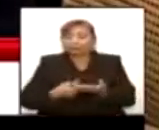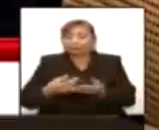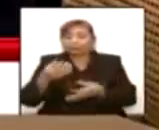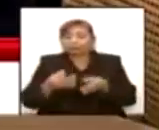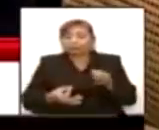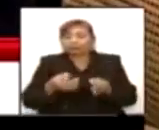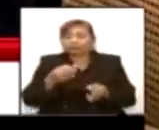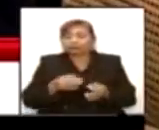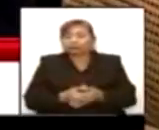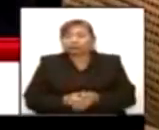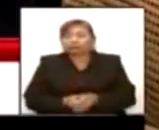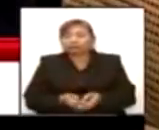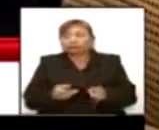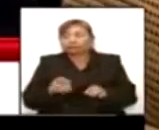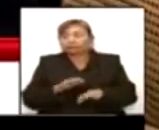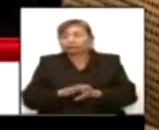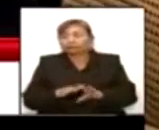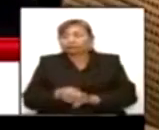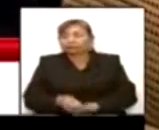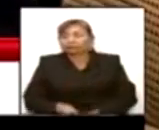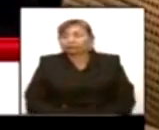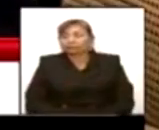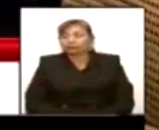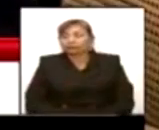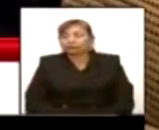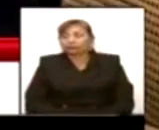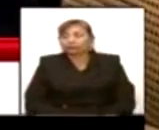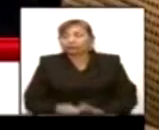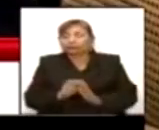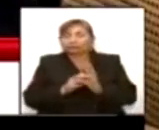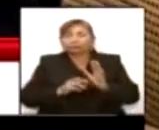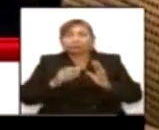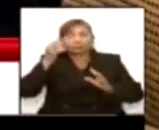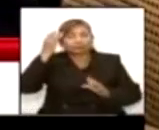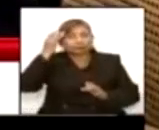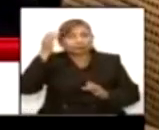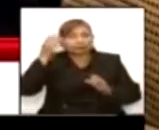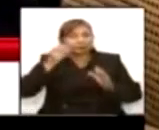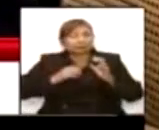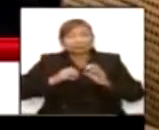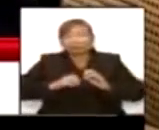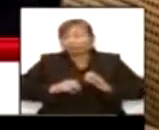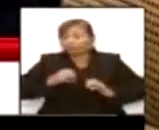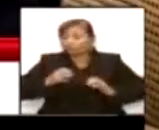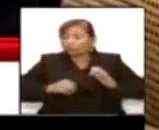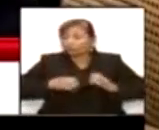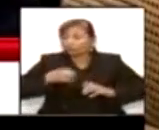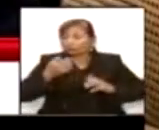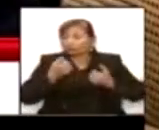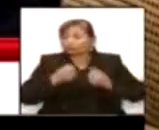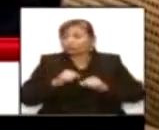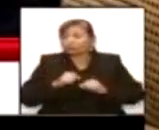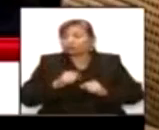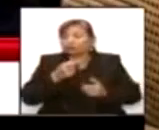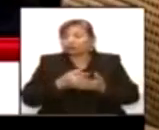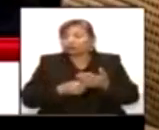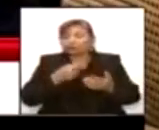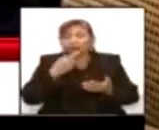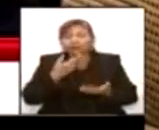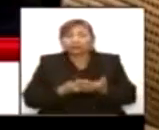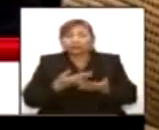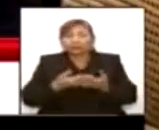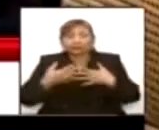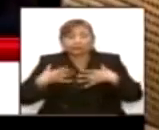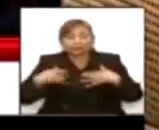de Justicia, señor presidente, y con eso termino, en el proyecto de ley de inteligencia emocional, que habla de tratar, ya se habló de la salud